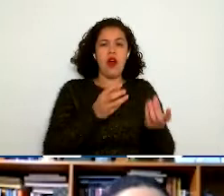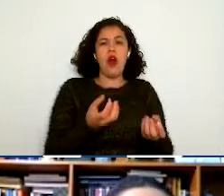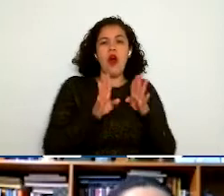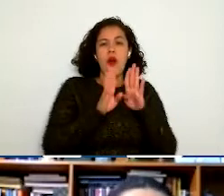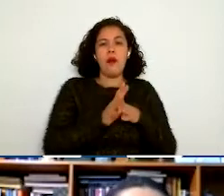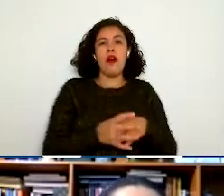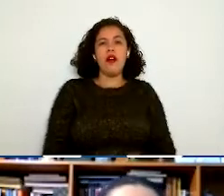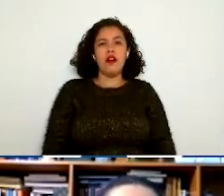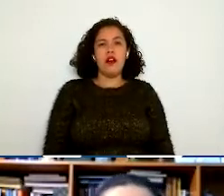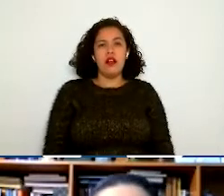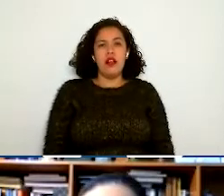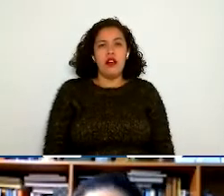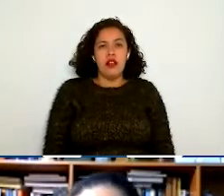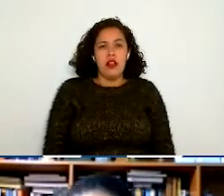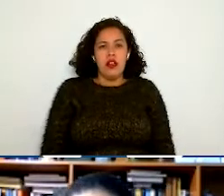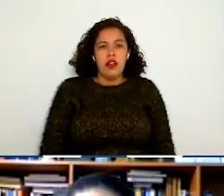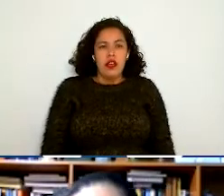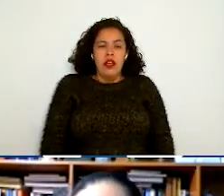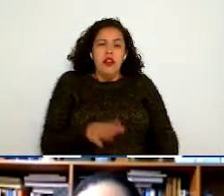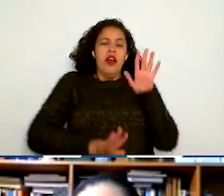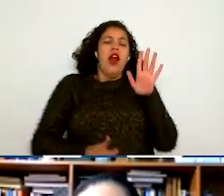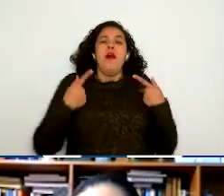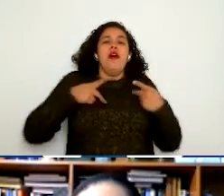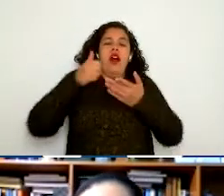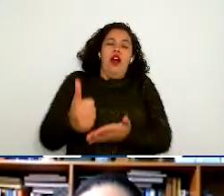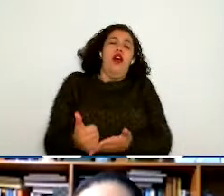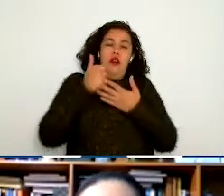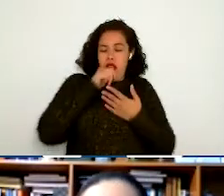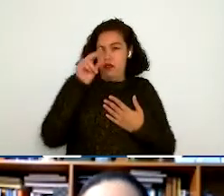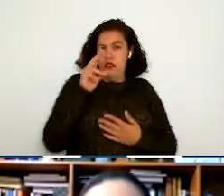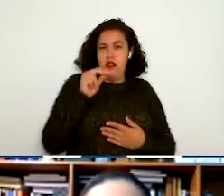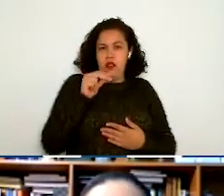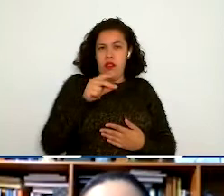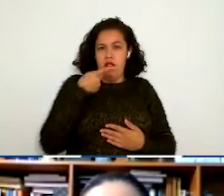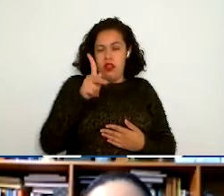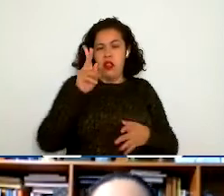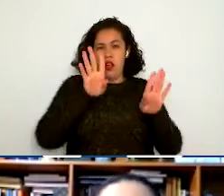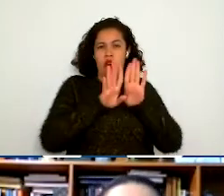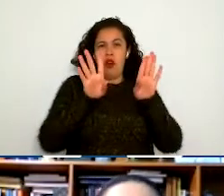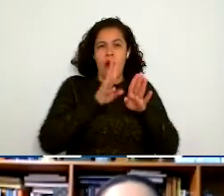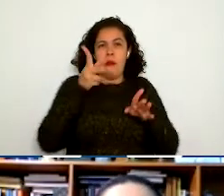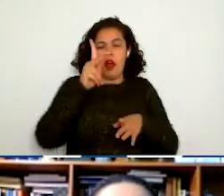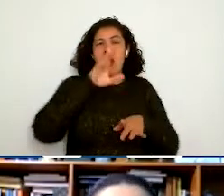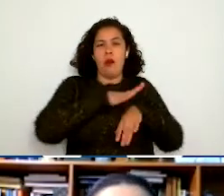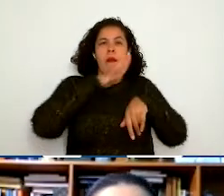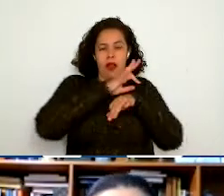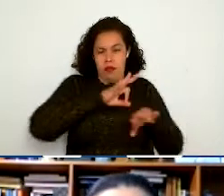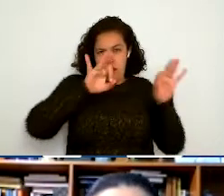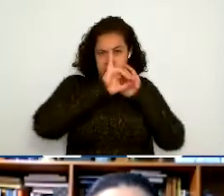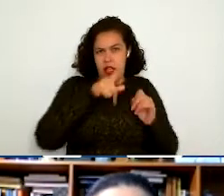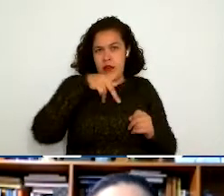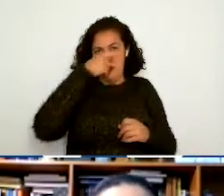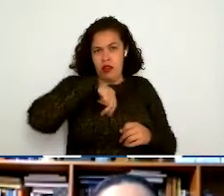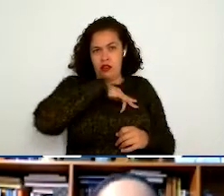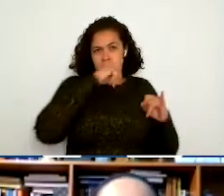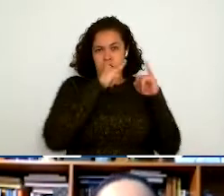no solamente a la propia persona, ¿no? Que es como el punto medular, sino también nos va a beneficiar como